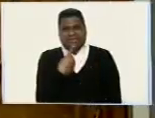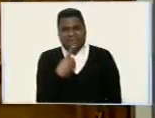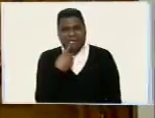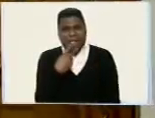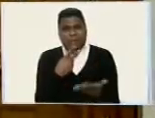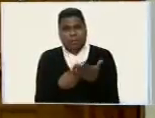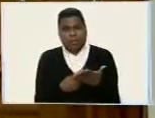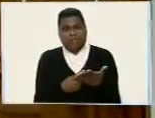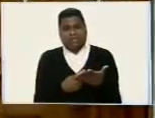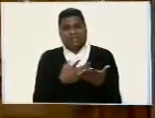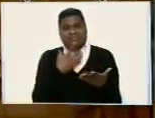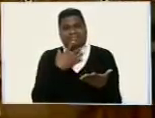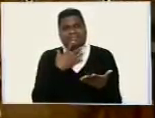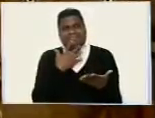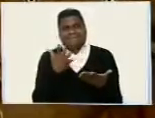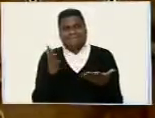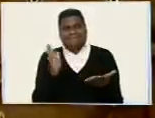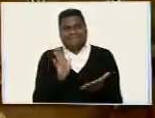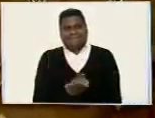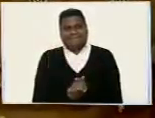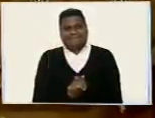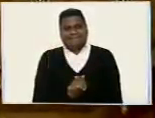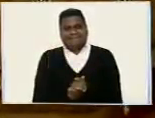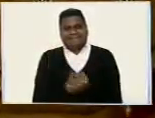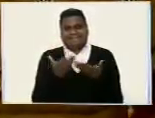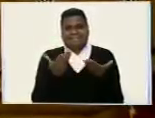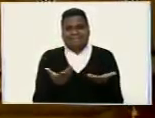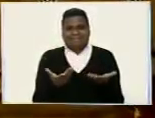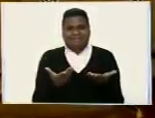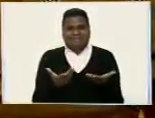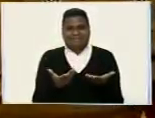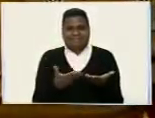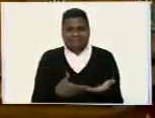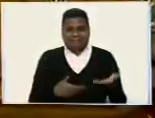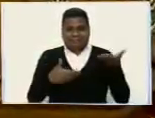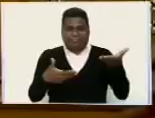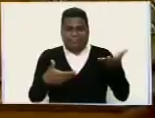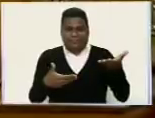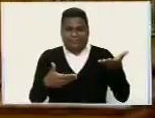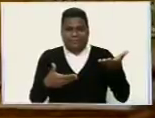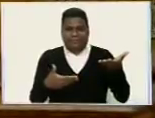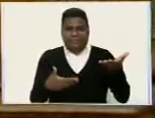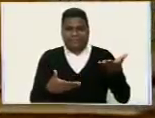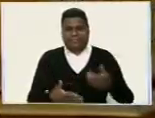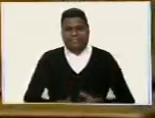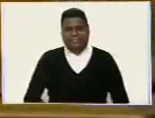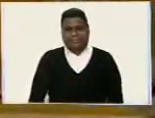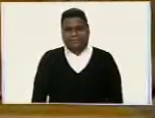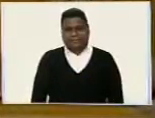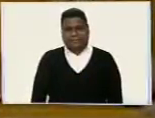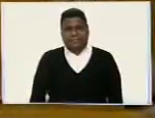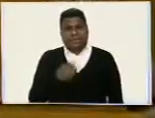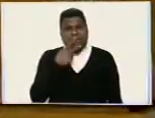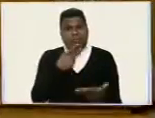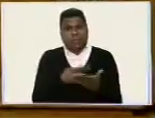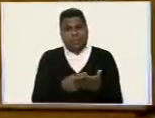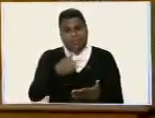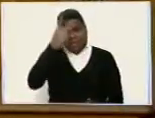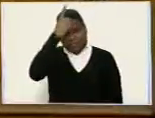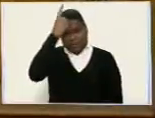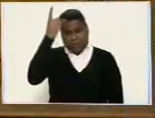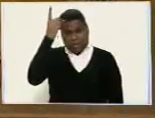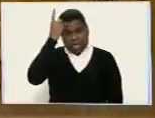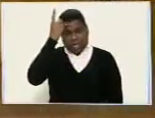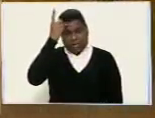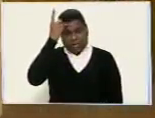propuesta de elevar a la plenaria la propuesta de que Diosdado Cabello